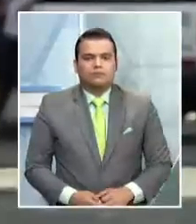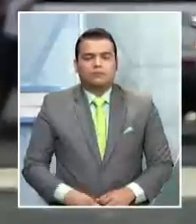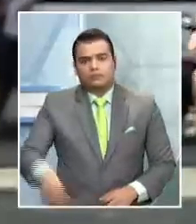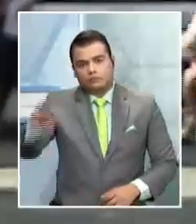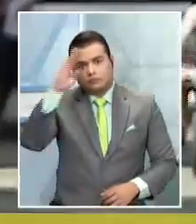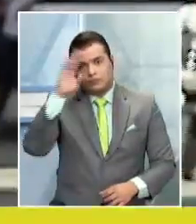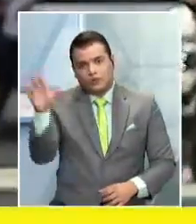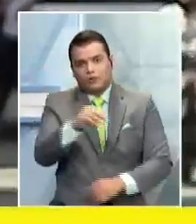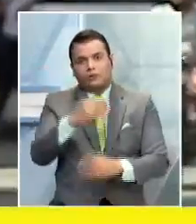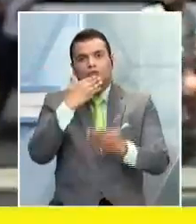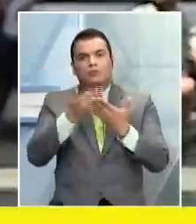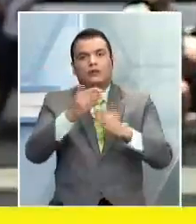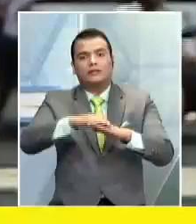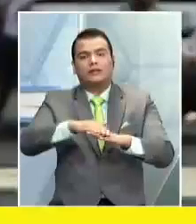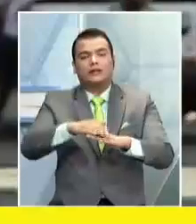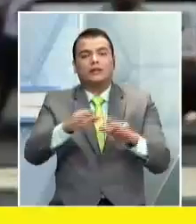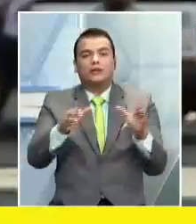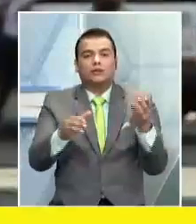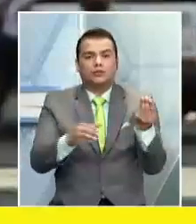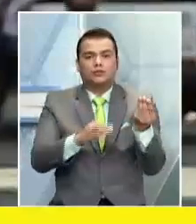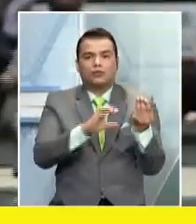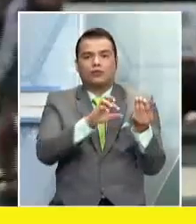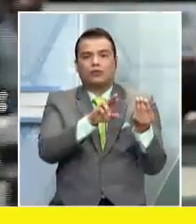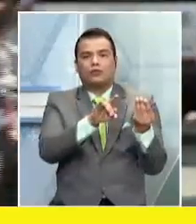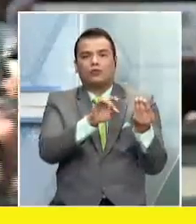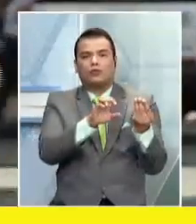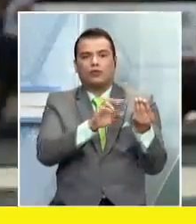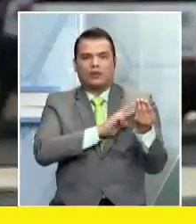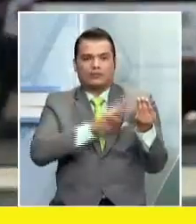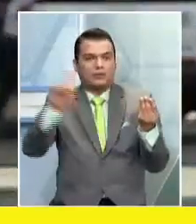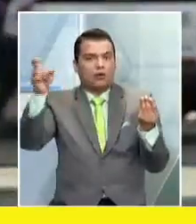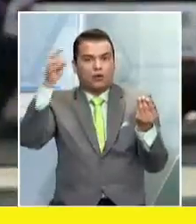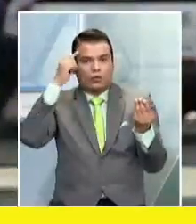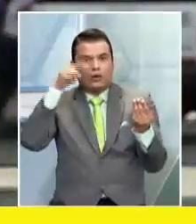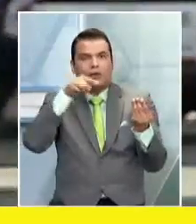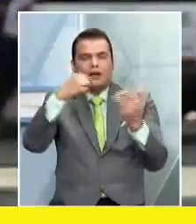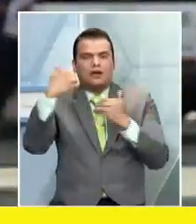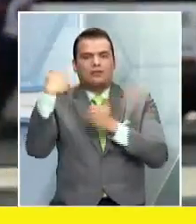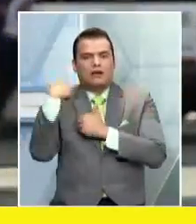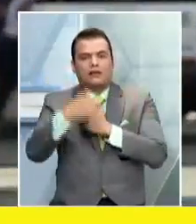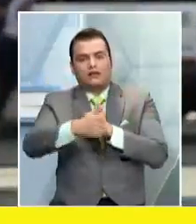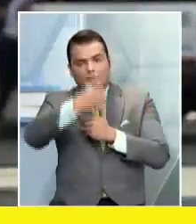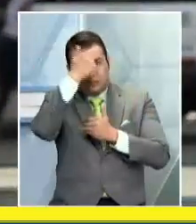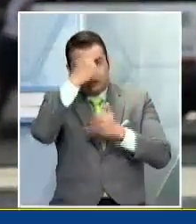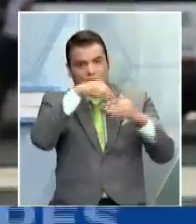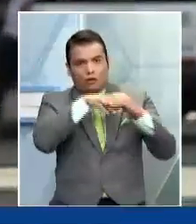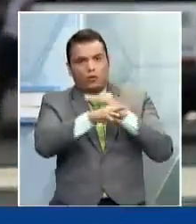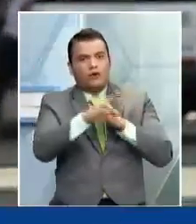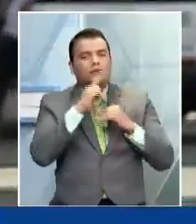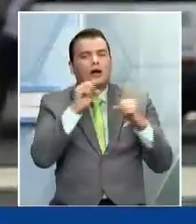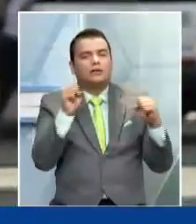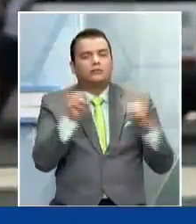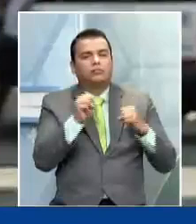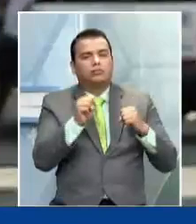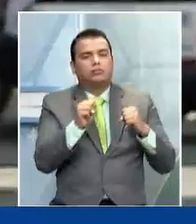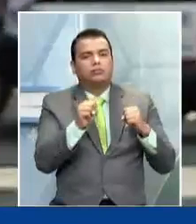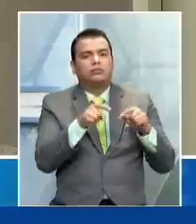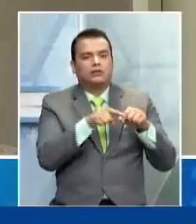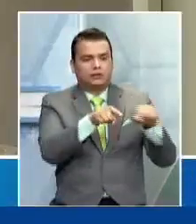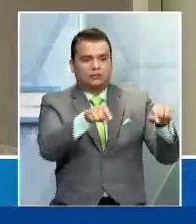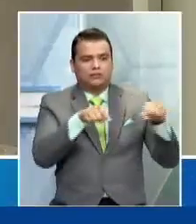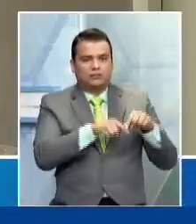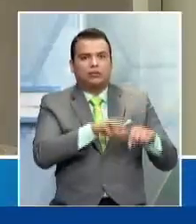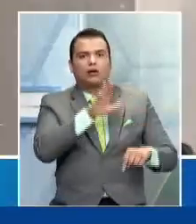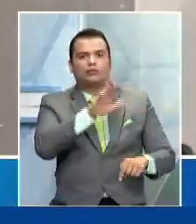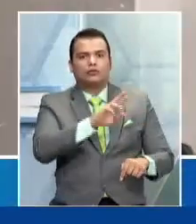Hola, ¿qué tal? Buenas tardes. Pues el Club de la Gobernación del Valle será el lugar donde estará ubicado el principal congelador con el que contará el departamento